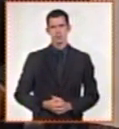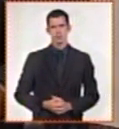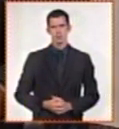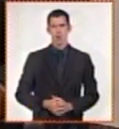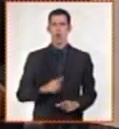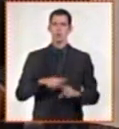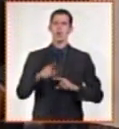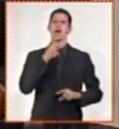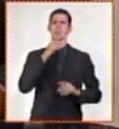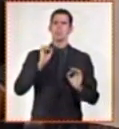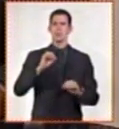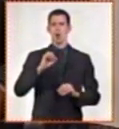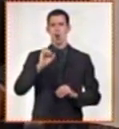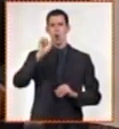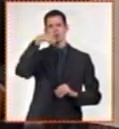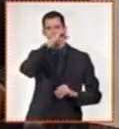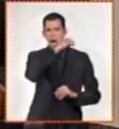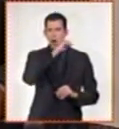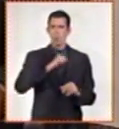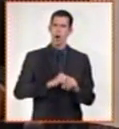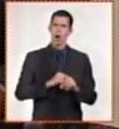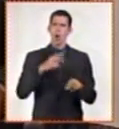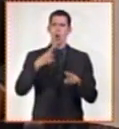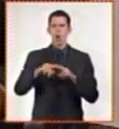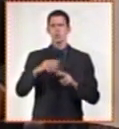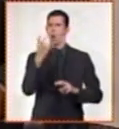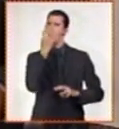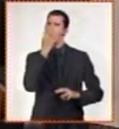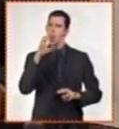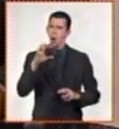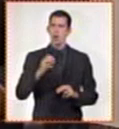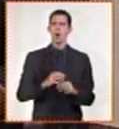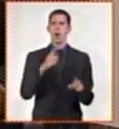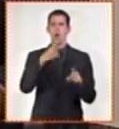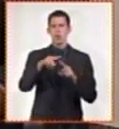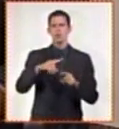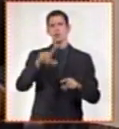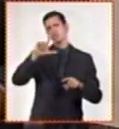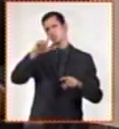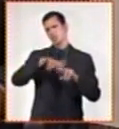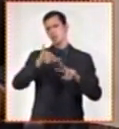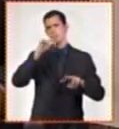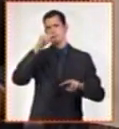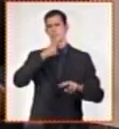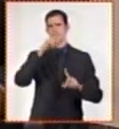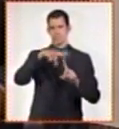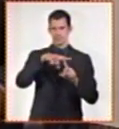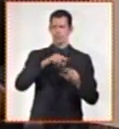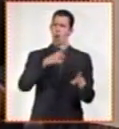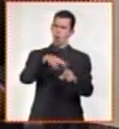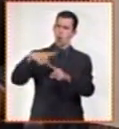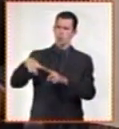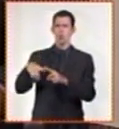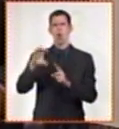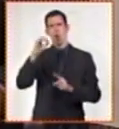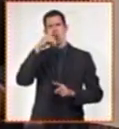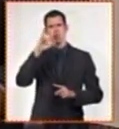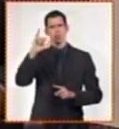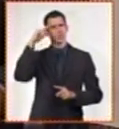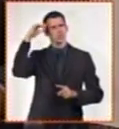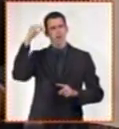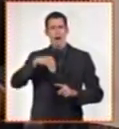Hong Kong, Xinjiang, Tíbet y derechos humanos. Después de la visita de Nancy Pelosi,